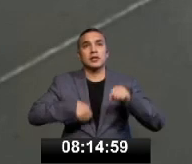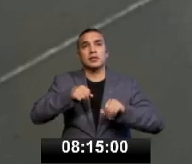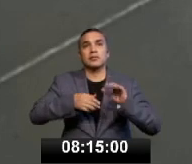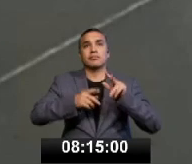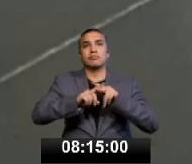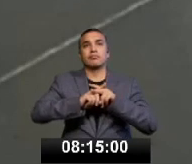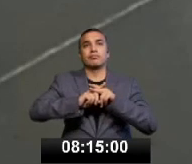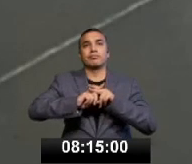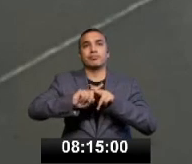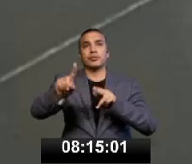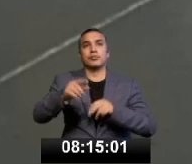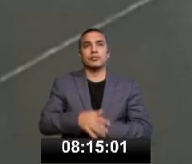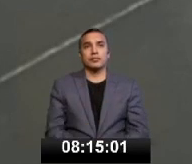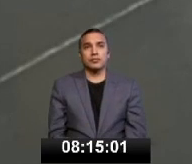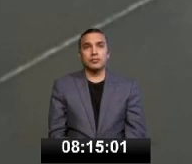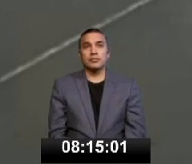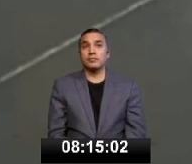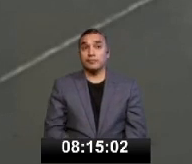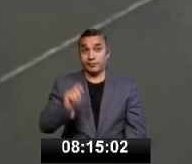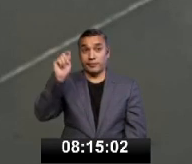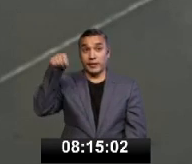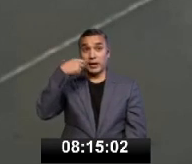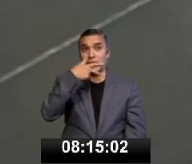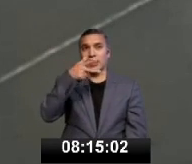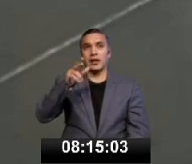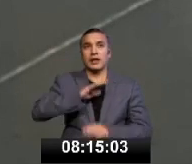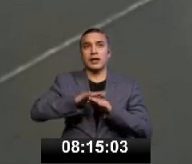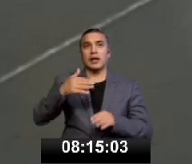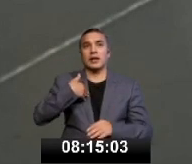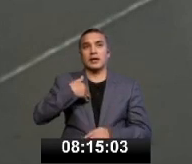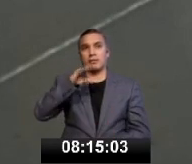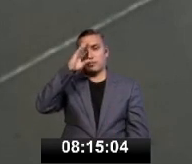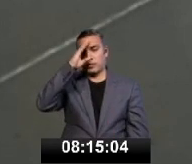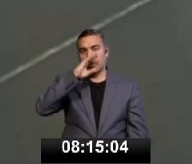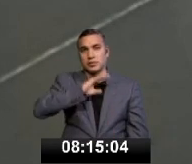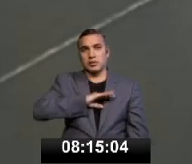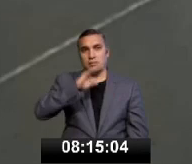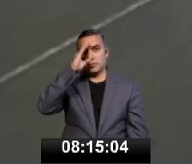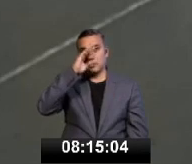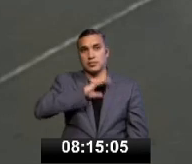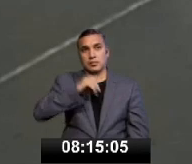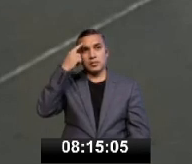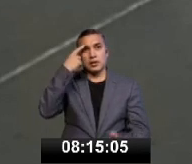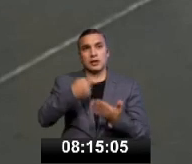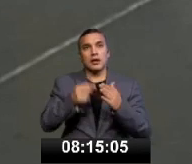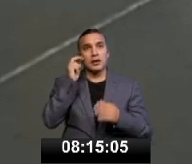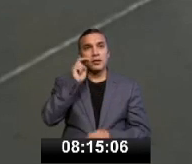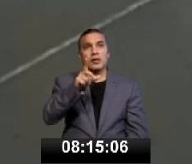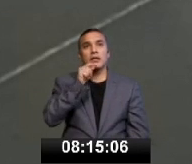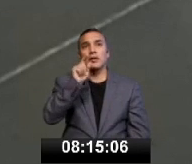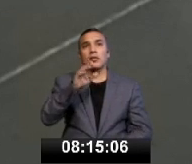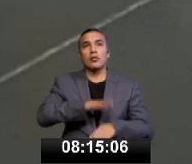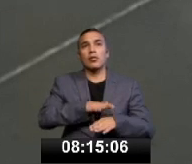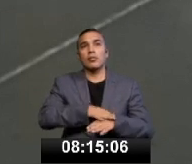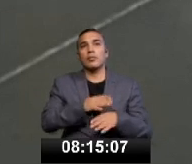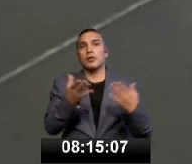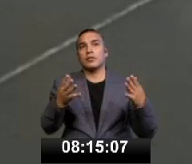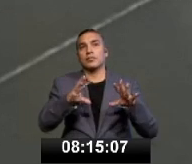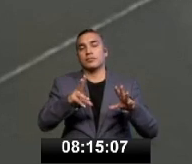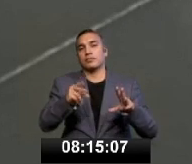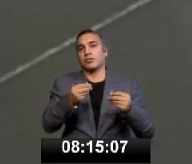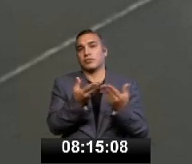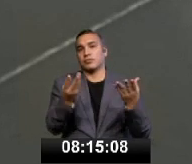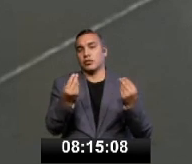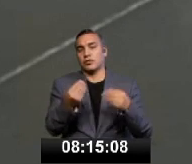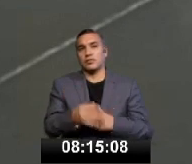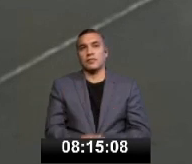y emprender la huida. Estos videos ya están en manos de la Policía Nacional para tratar de identificar quiénes serían los autores de